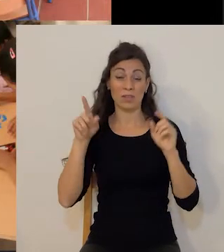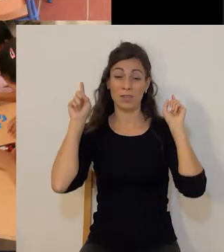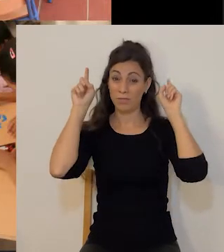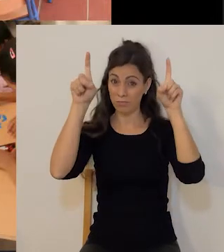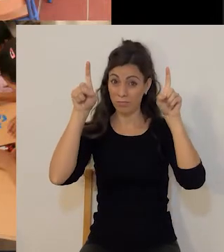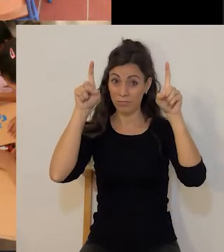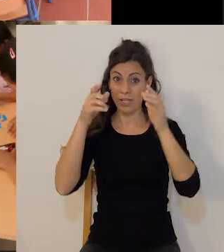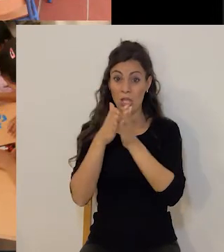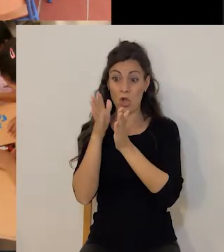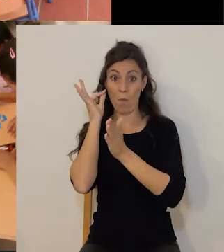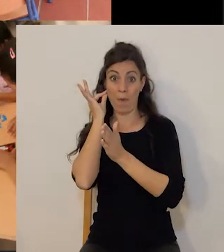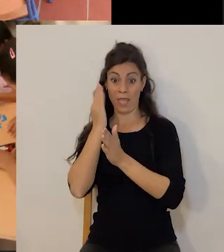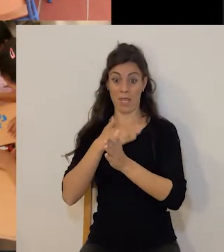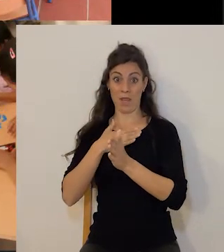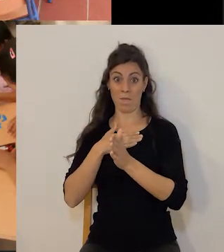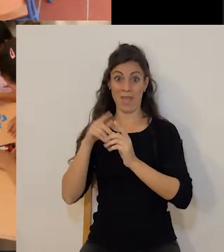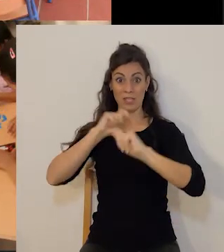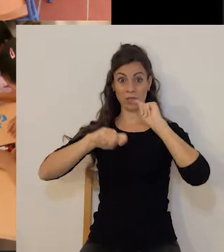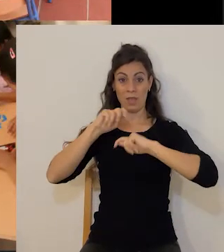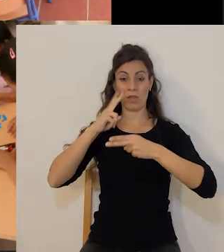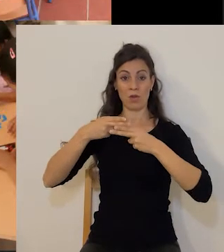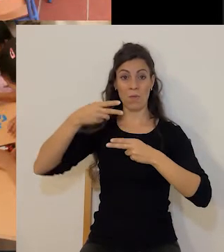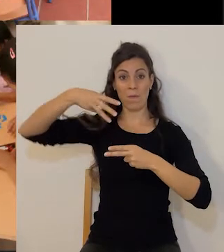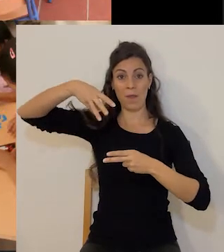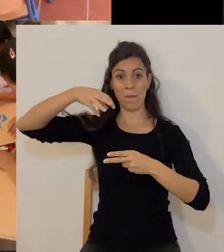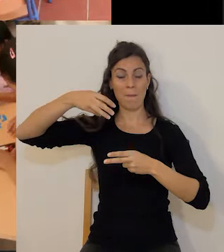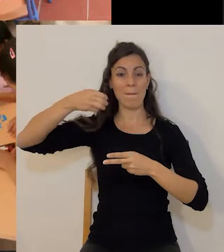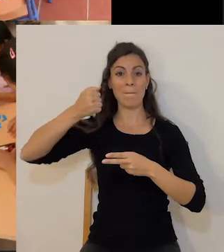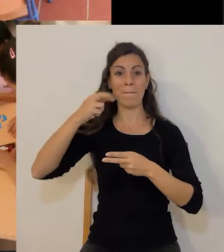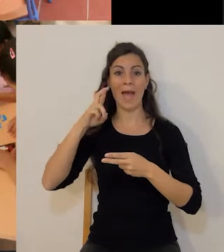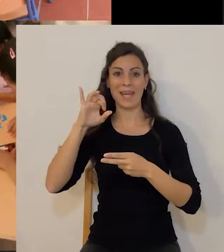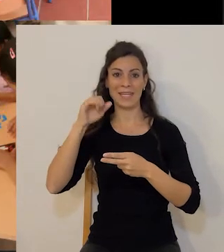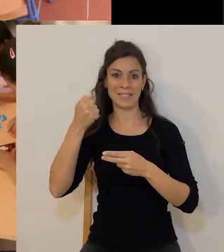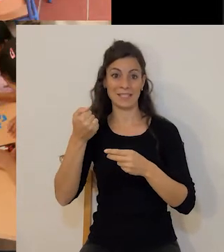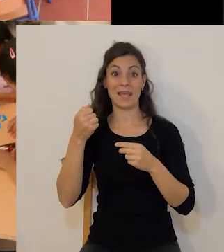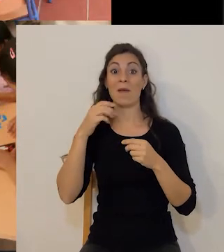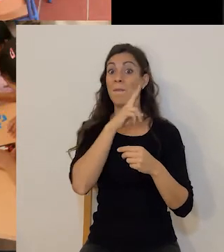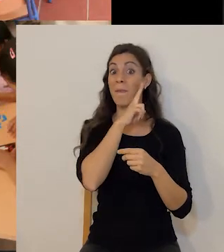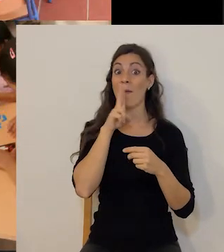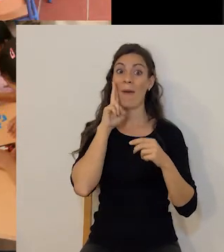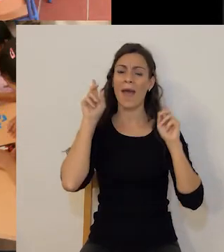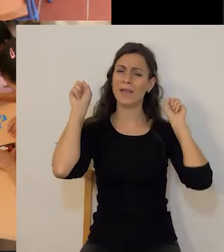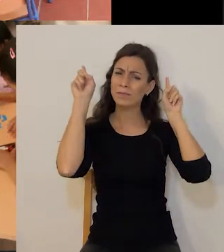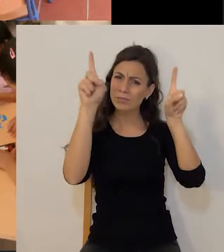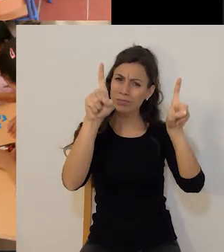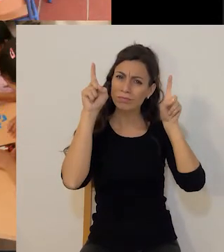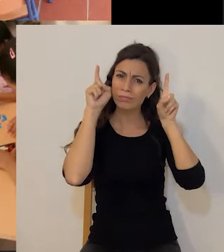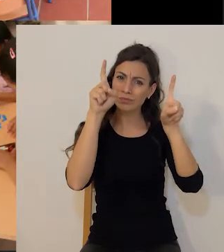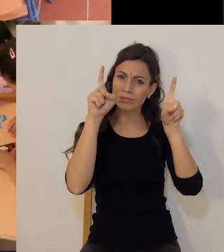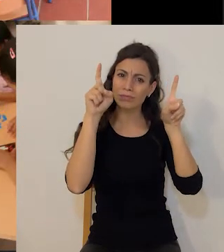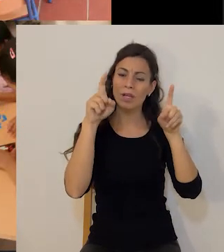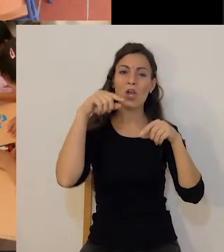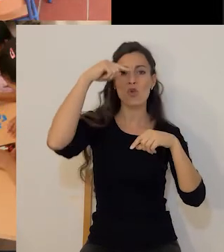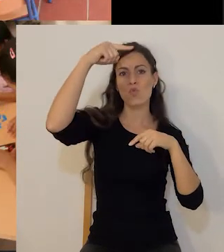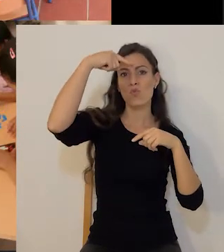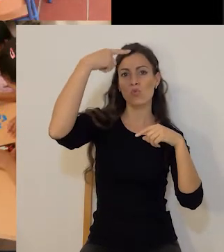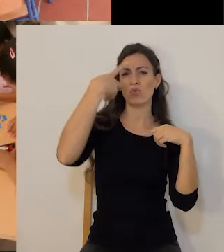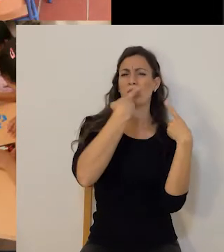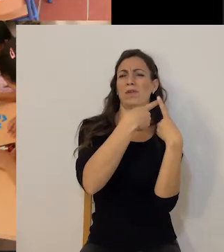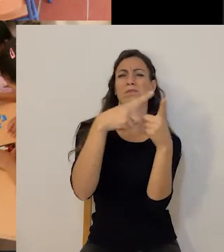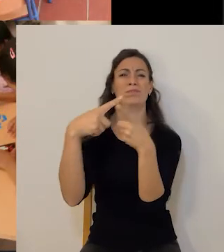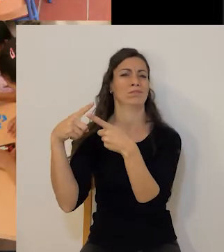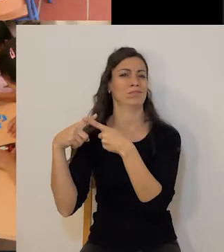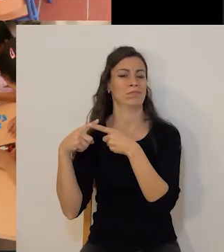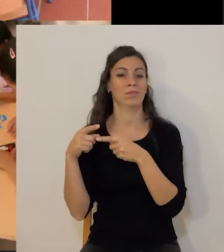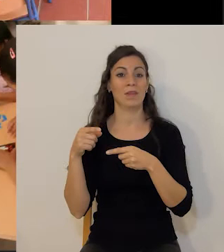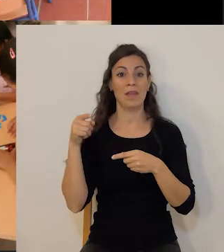está mi compañera de la asociación, Marisa, que está enseñando a madres de diferentes culturas en el que